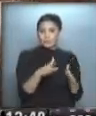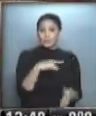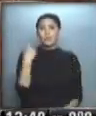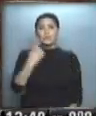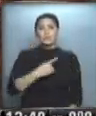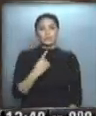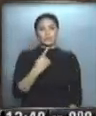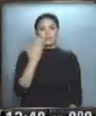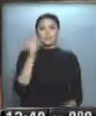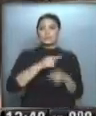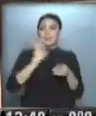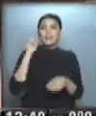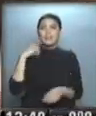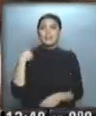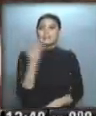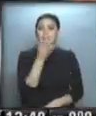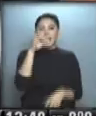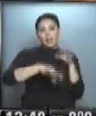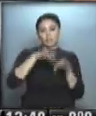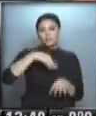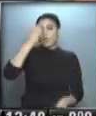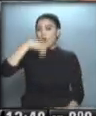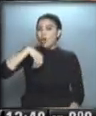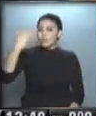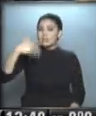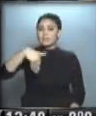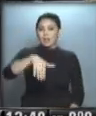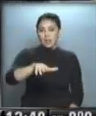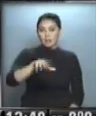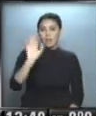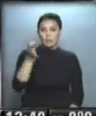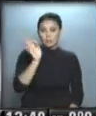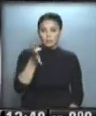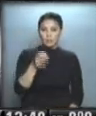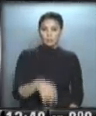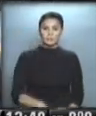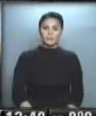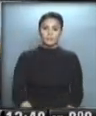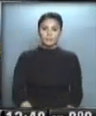elección que obviamente la elección definitiva va a estar en octubre